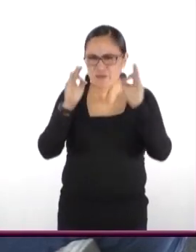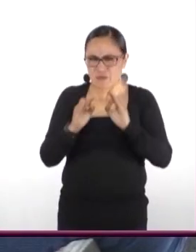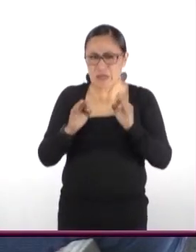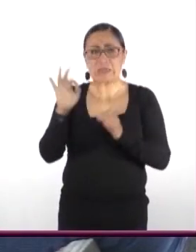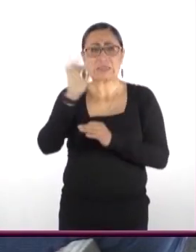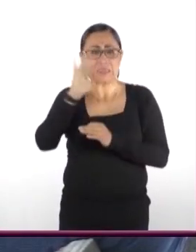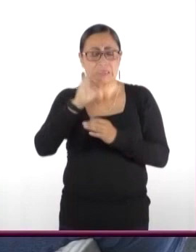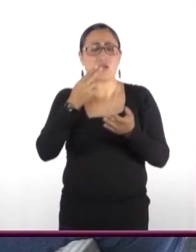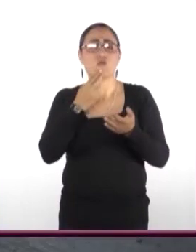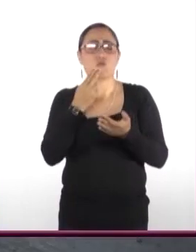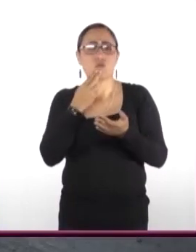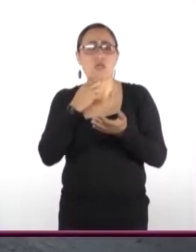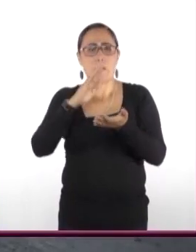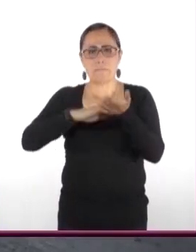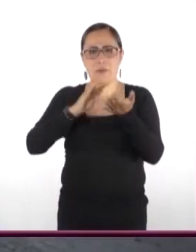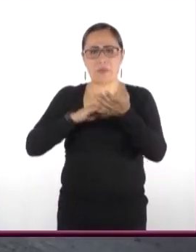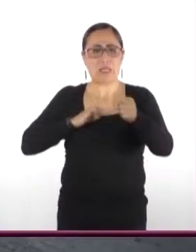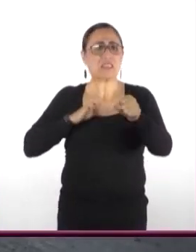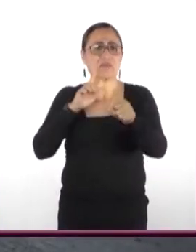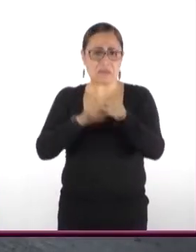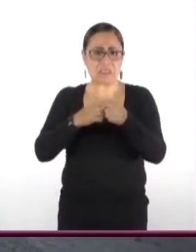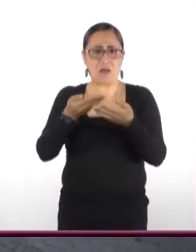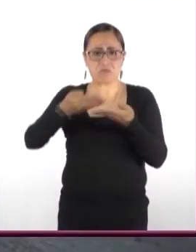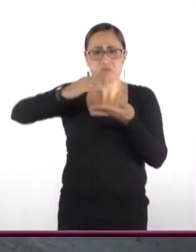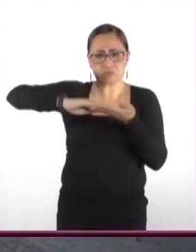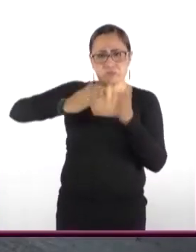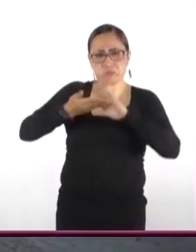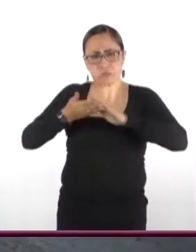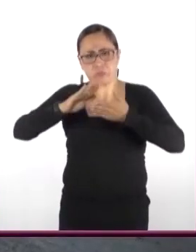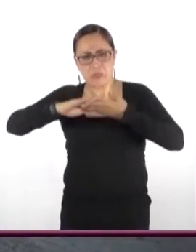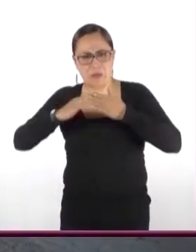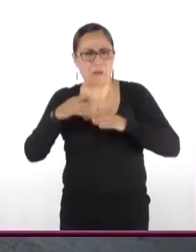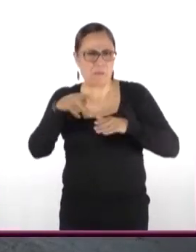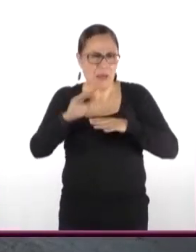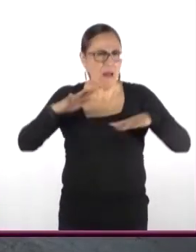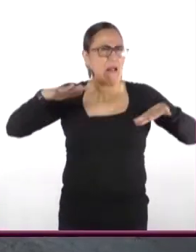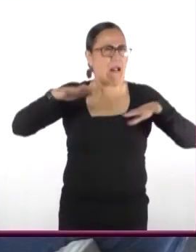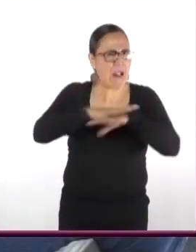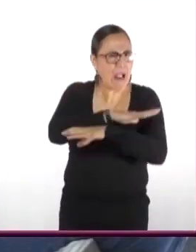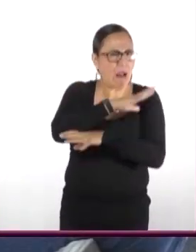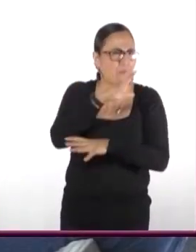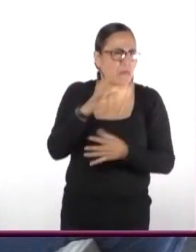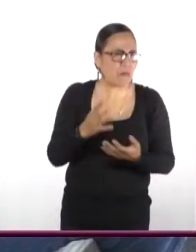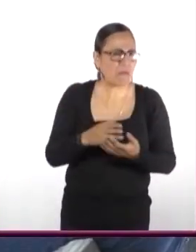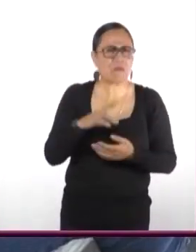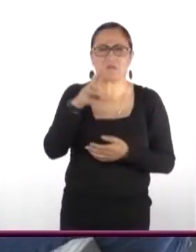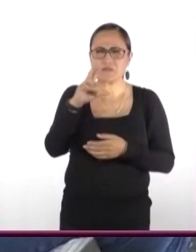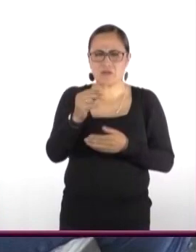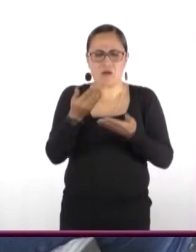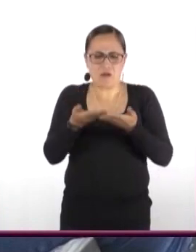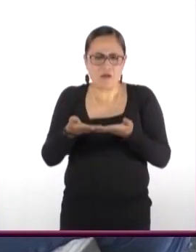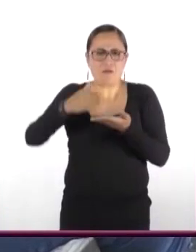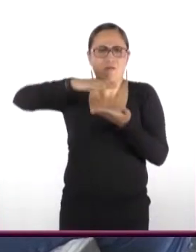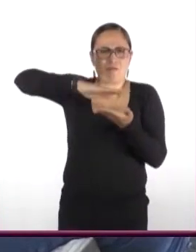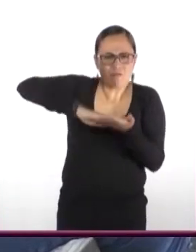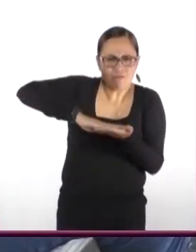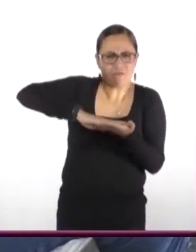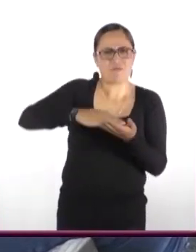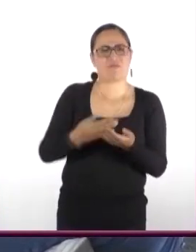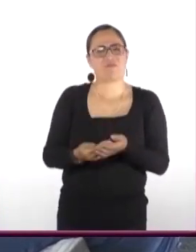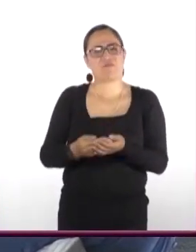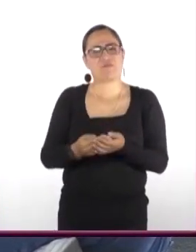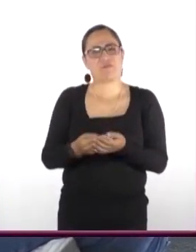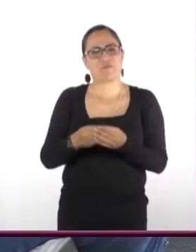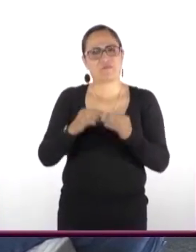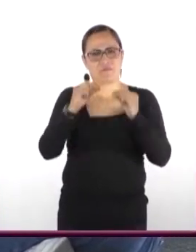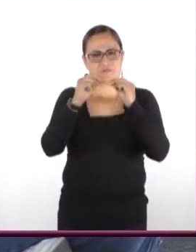podemos doblarlo más. Puede ser, ¿eh? Pero no creo que cambie muchísimo la cosa. ¿Notaste que cada vez que doblábamos nosotros la